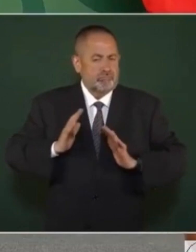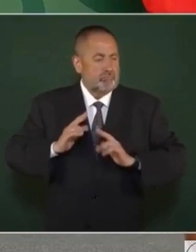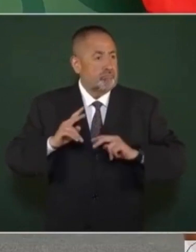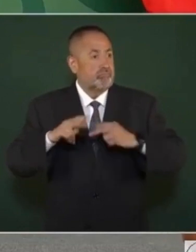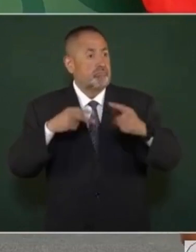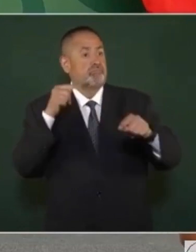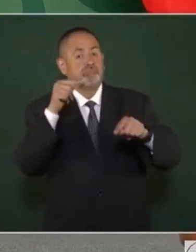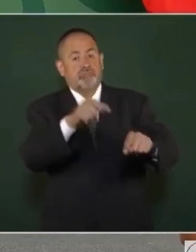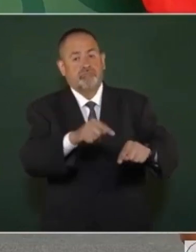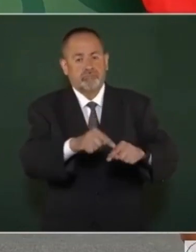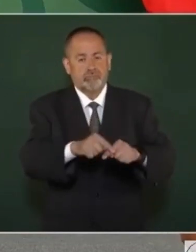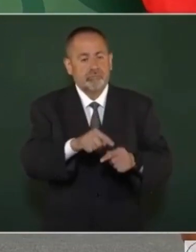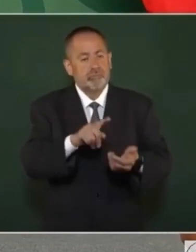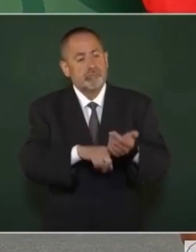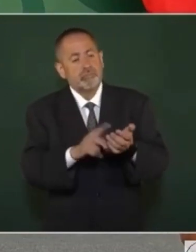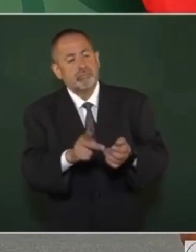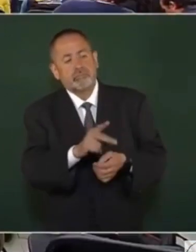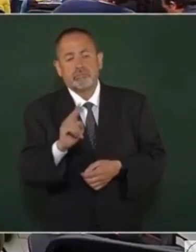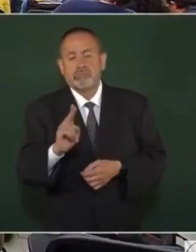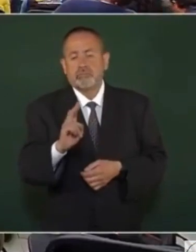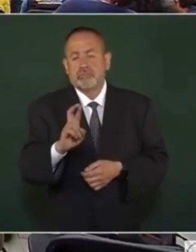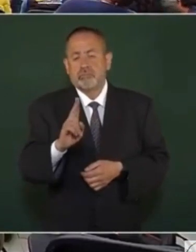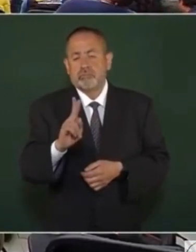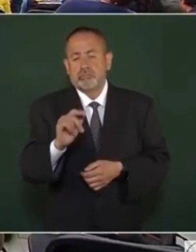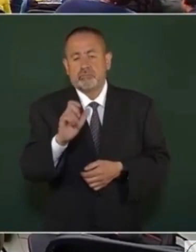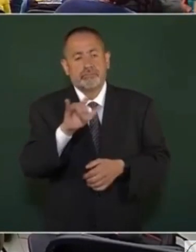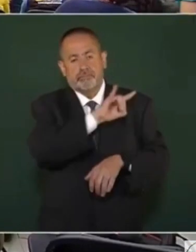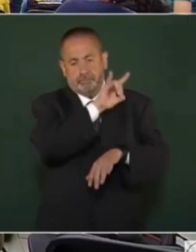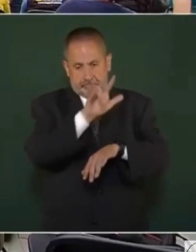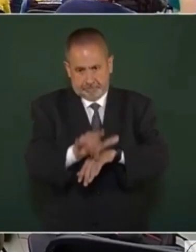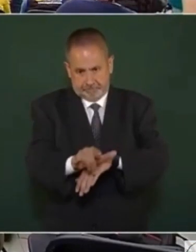Llega a Uruapan en avión.